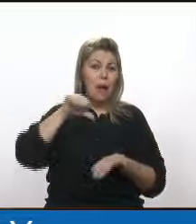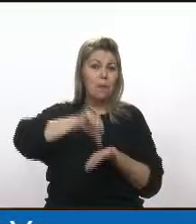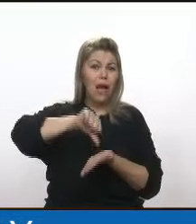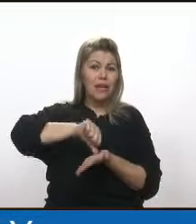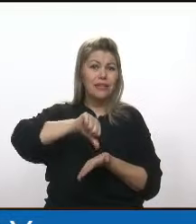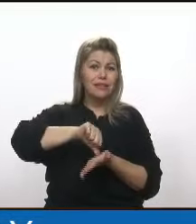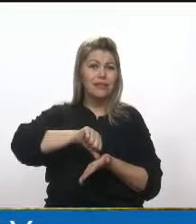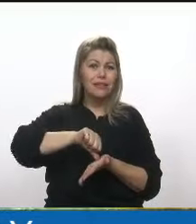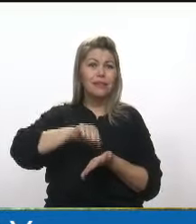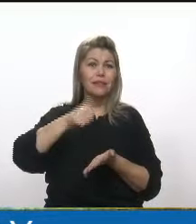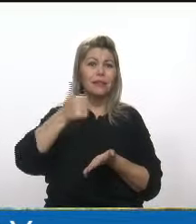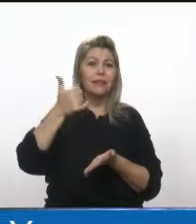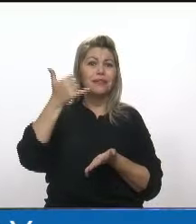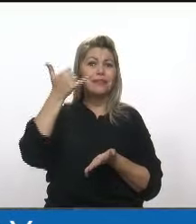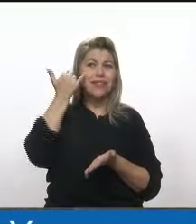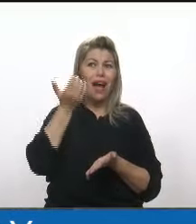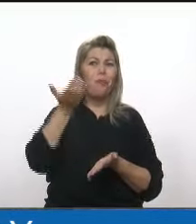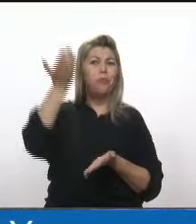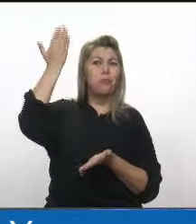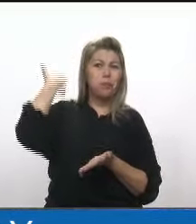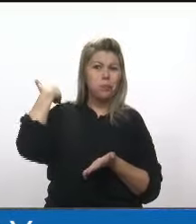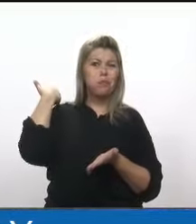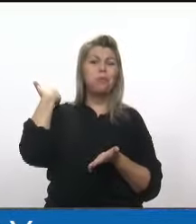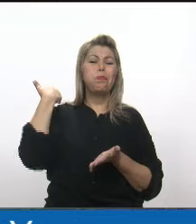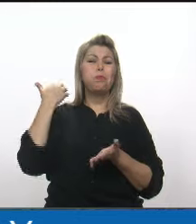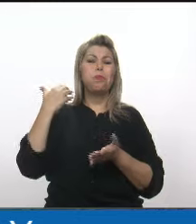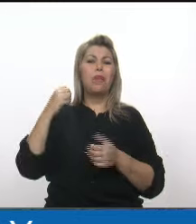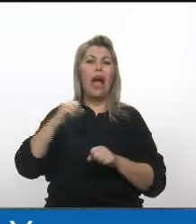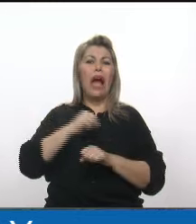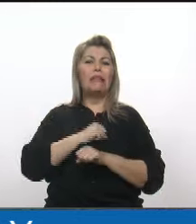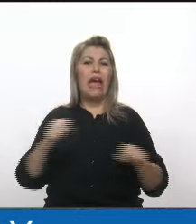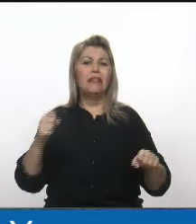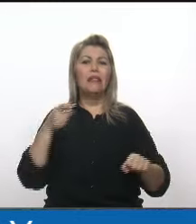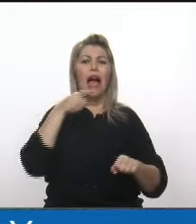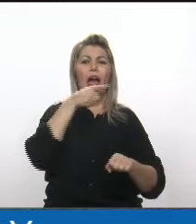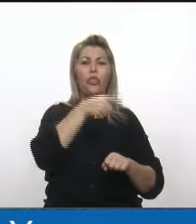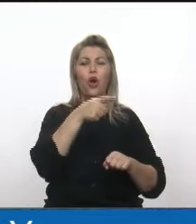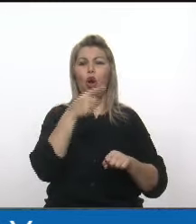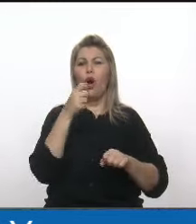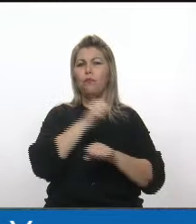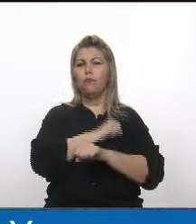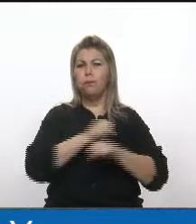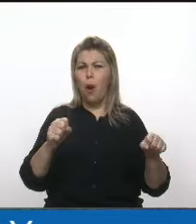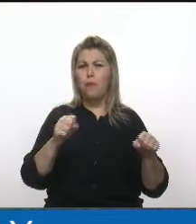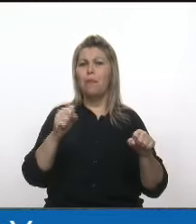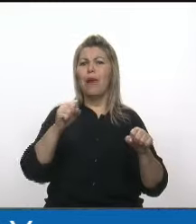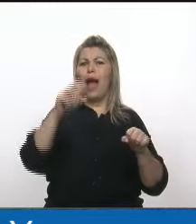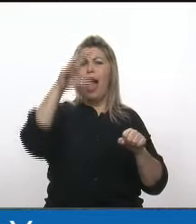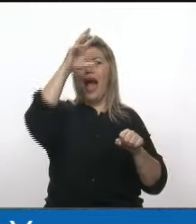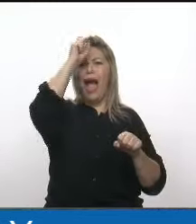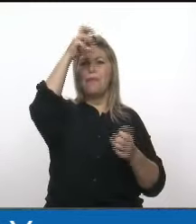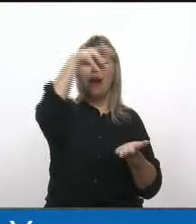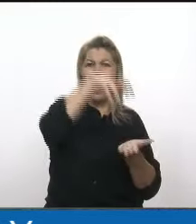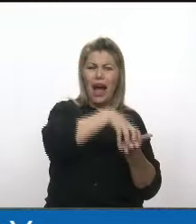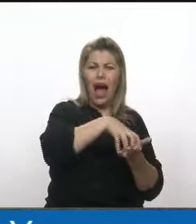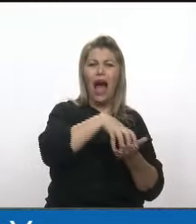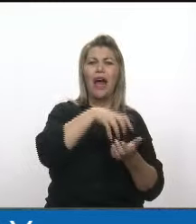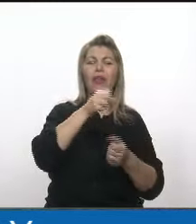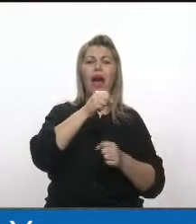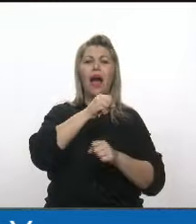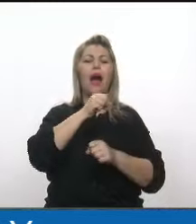tuvo el atentado terrorista a la embajada de Israel el atentado terrorista a la amia y la muerte del fiscal